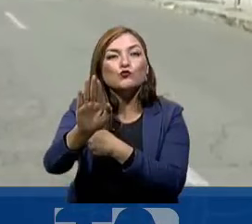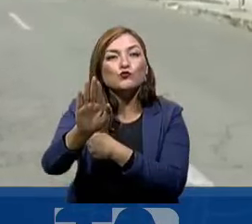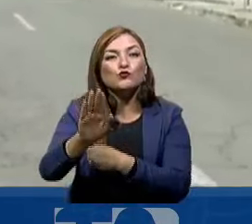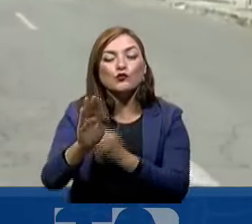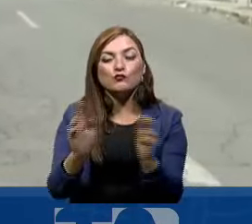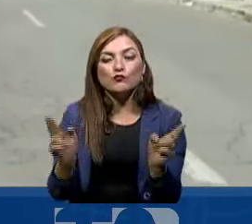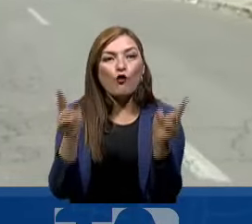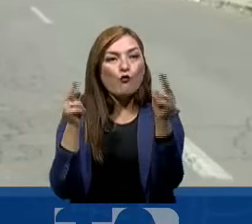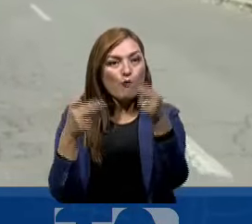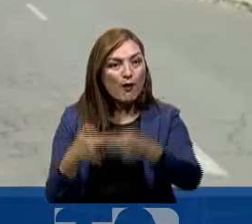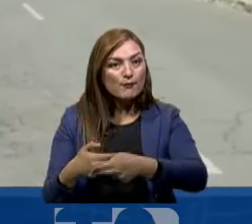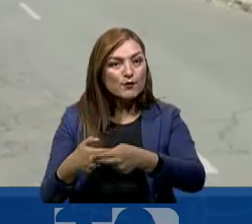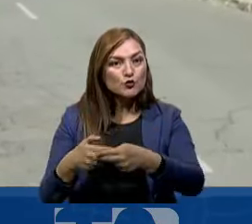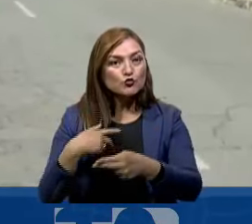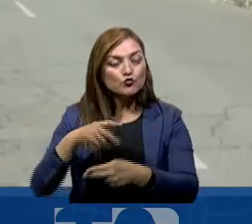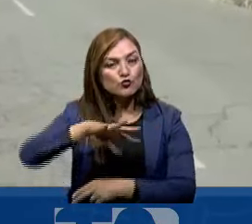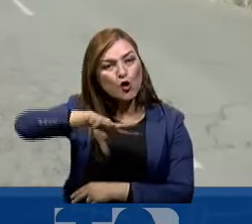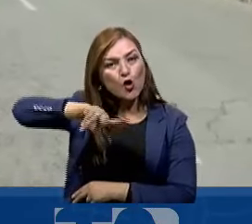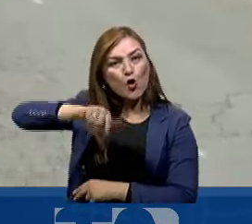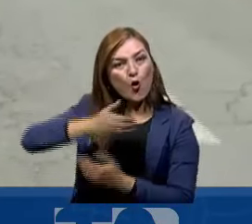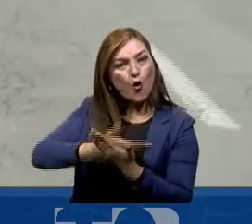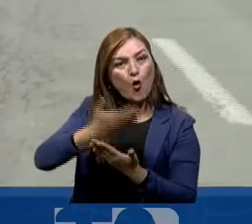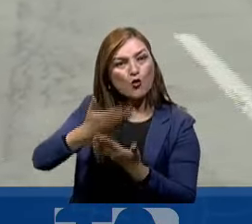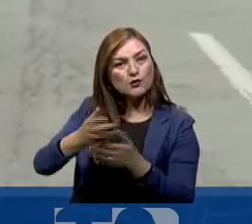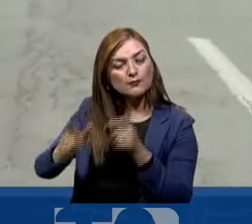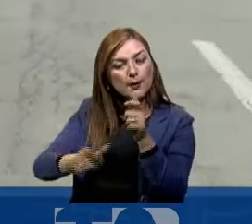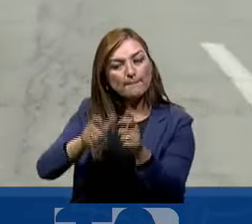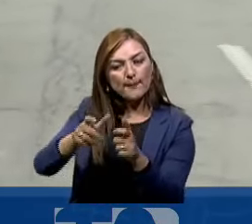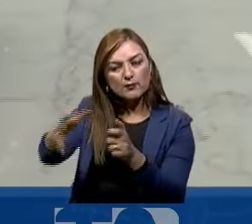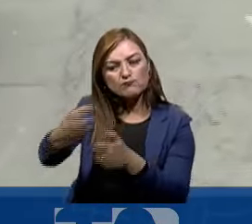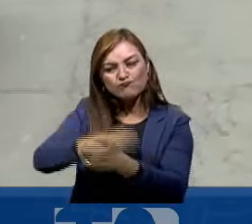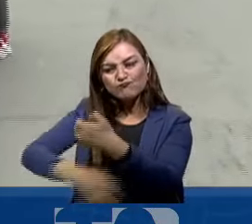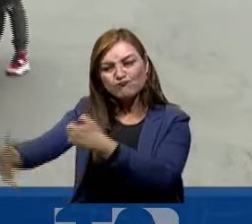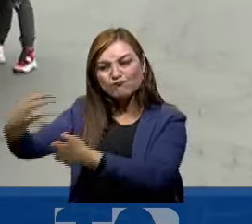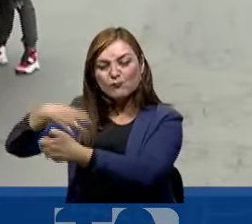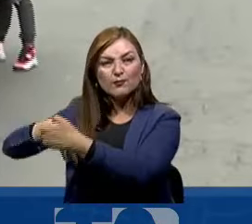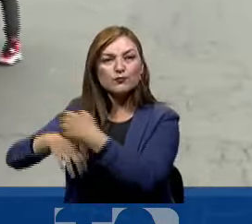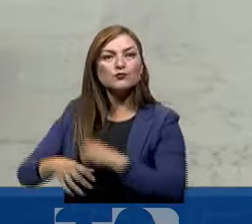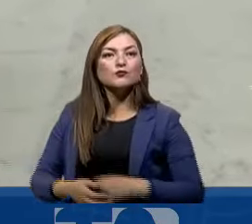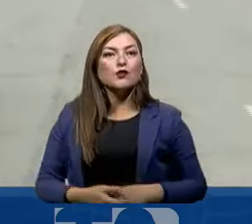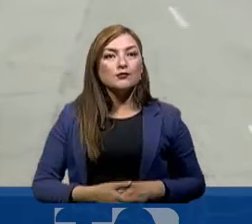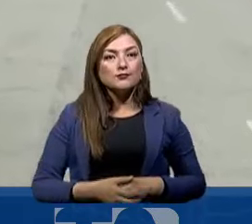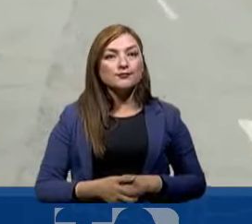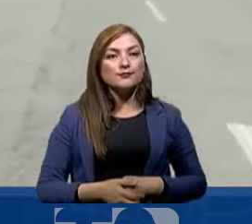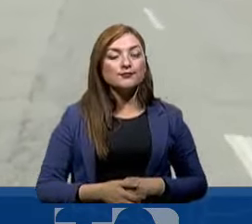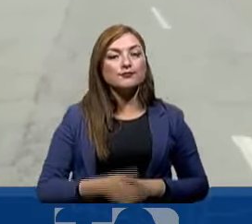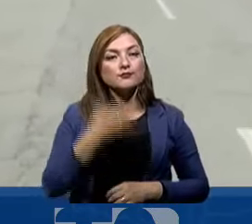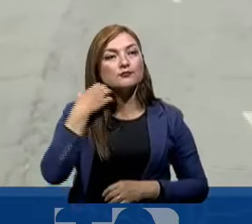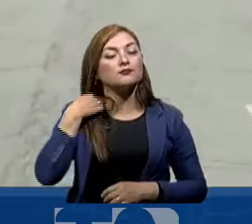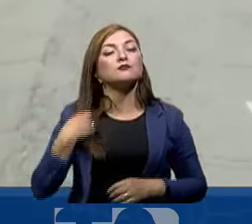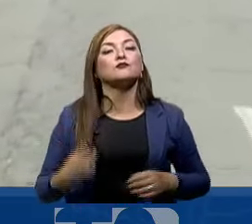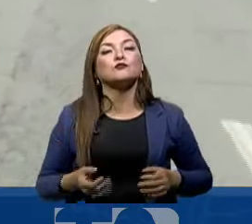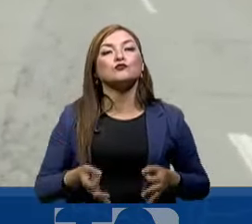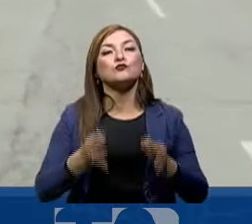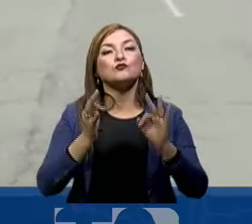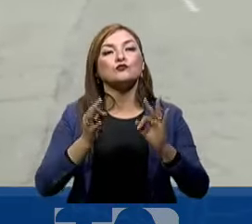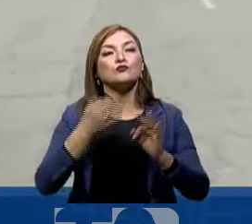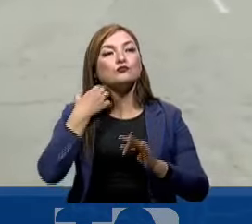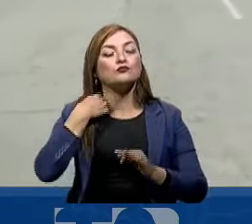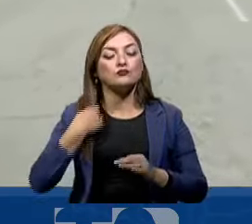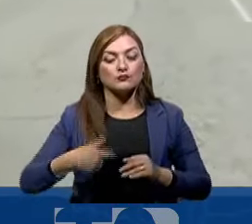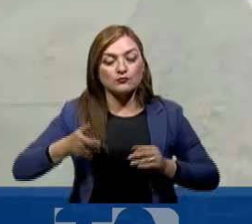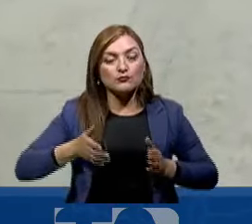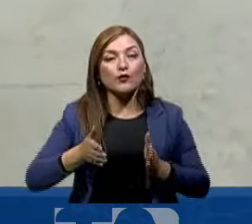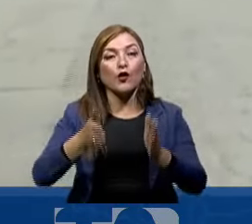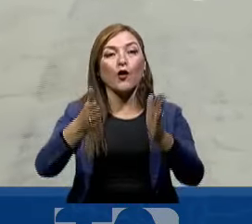los departamentos y robar las cosas de los ciudadanos. Otro modus operandi también, como son calles desoladas,